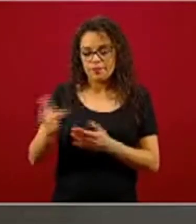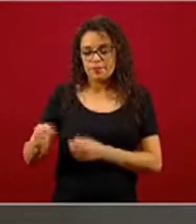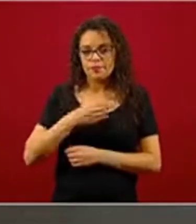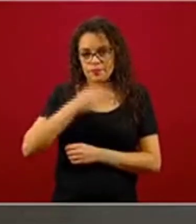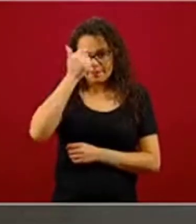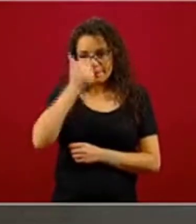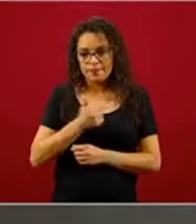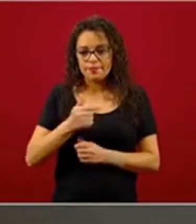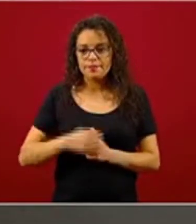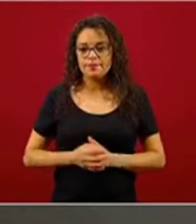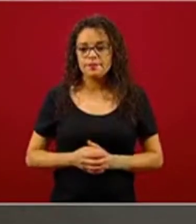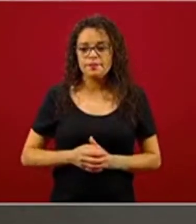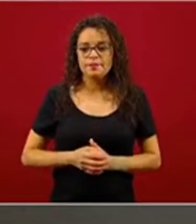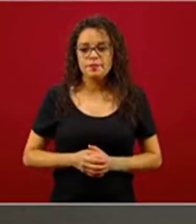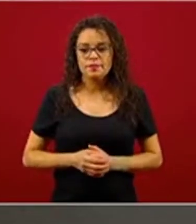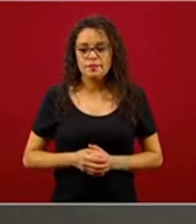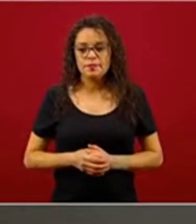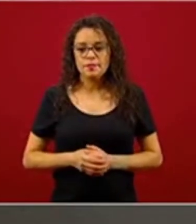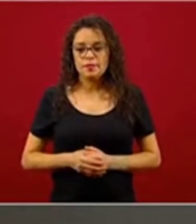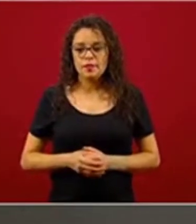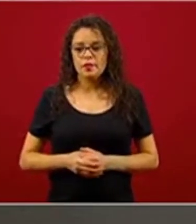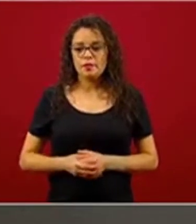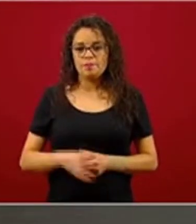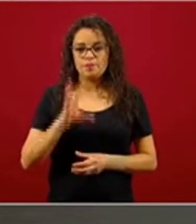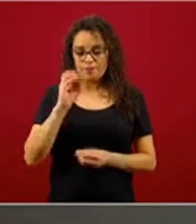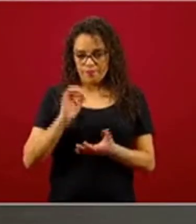Adelante. Por favor. Muchas gracias.